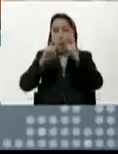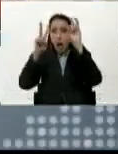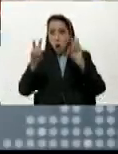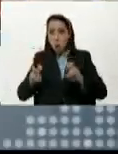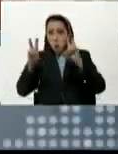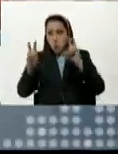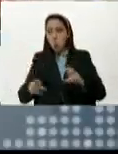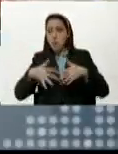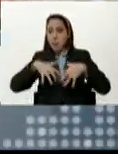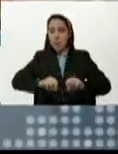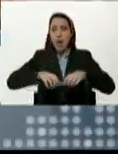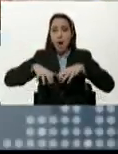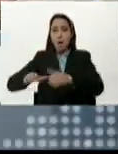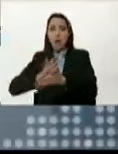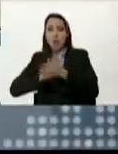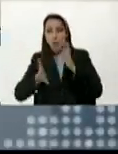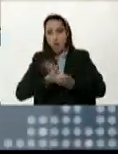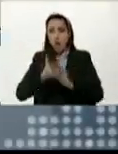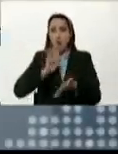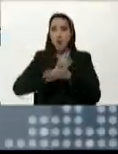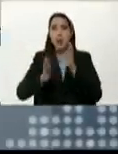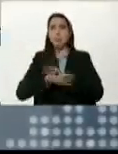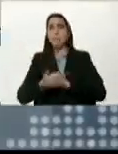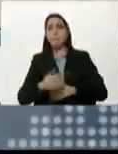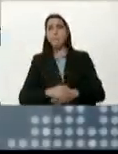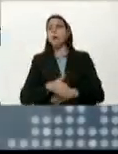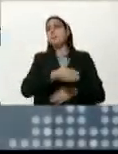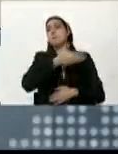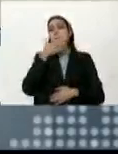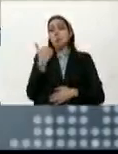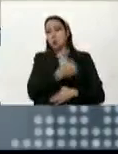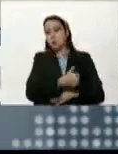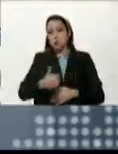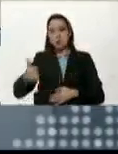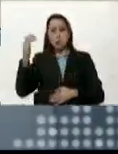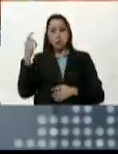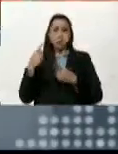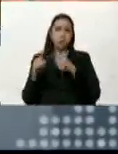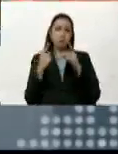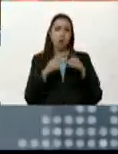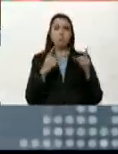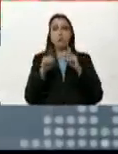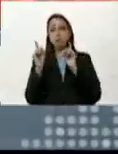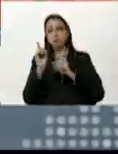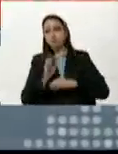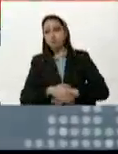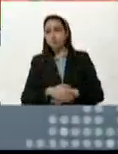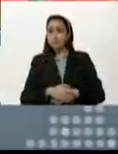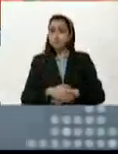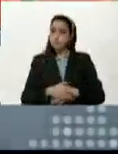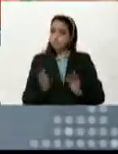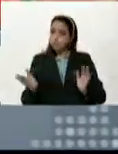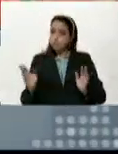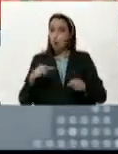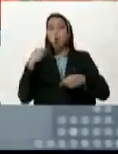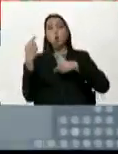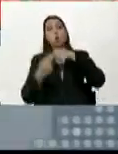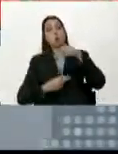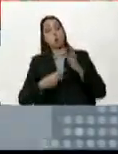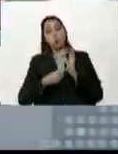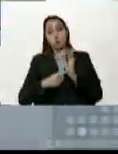marina de harina de maíz precocida una mejor que otra es una revolución